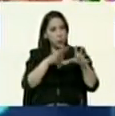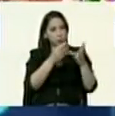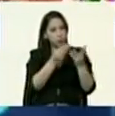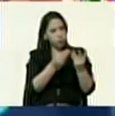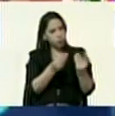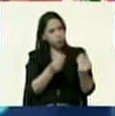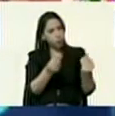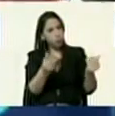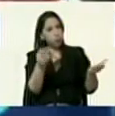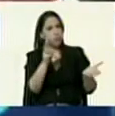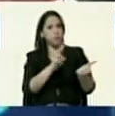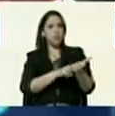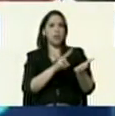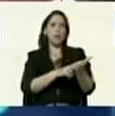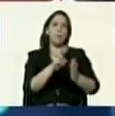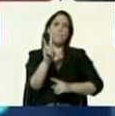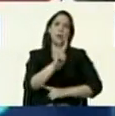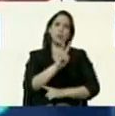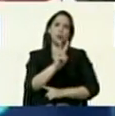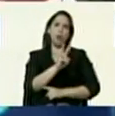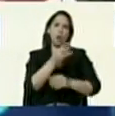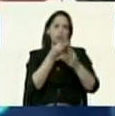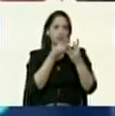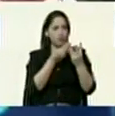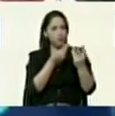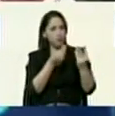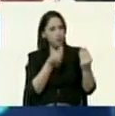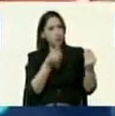que salga la verdad de Venezuela.